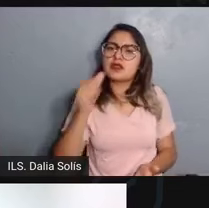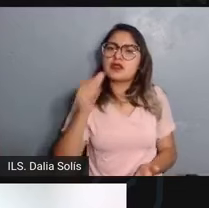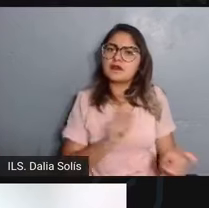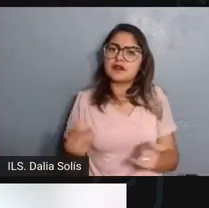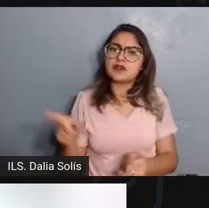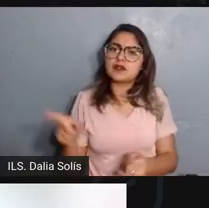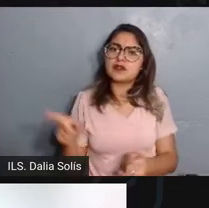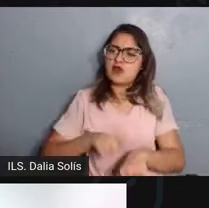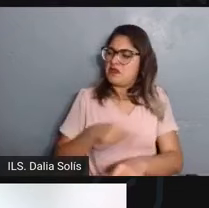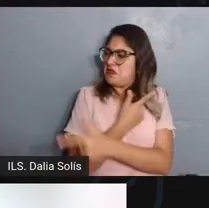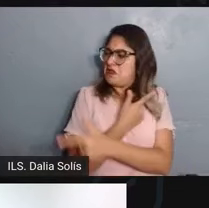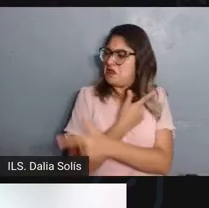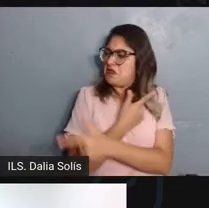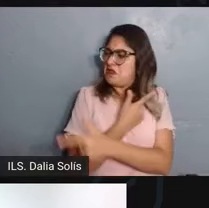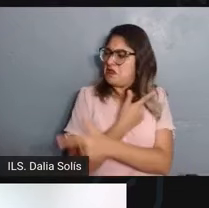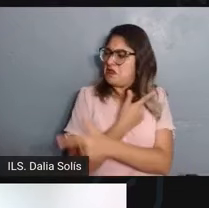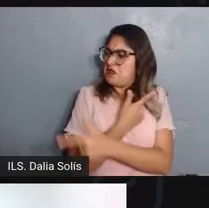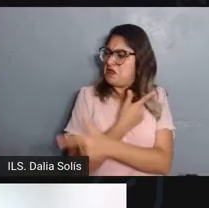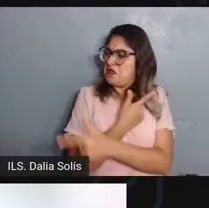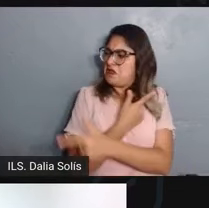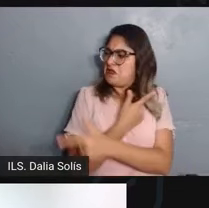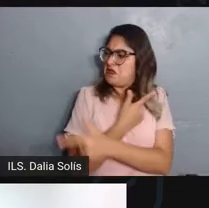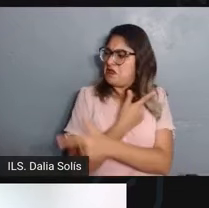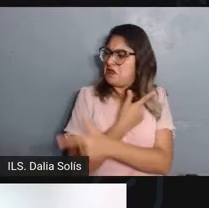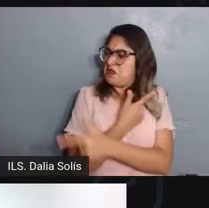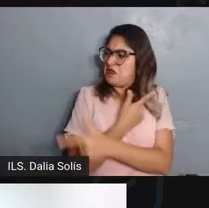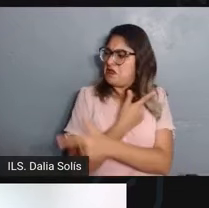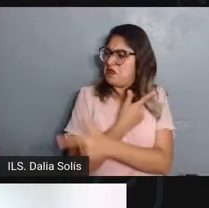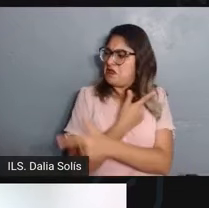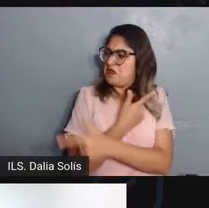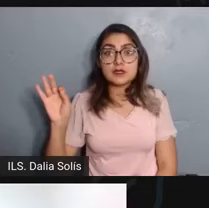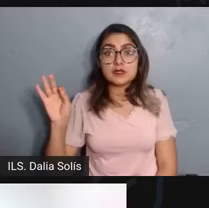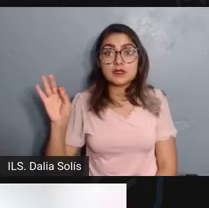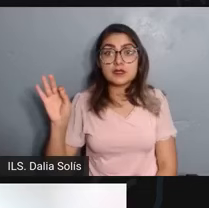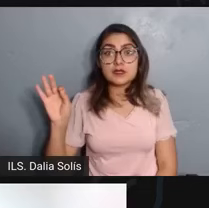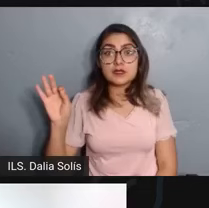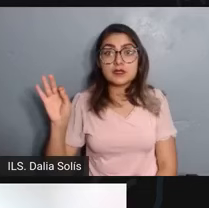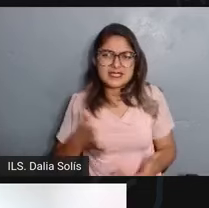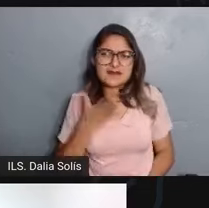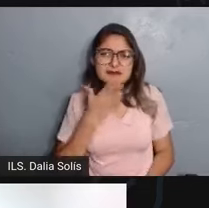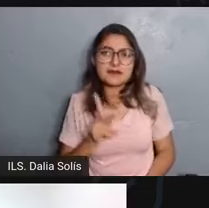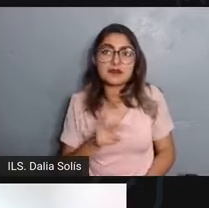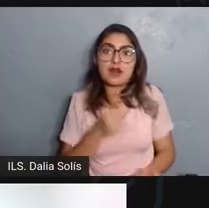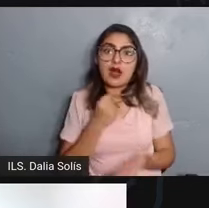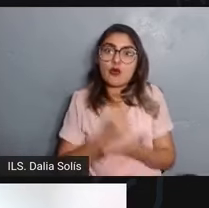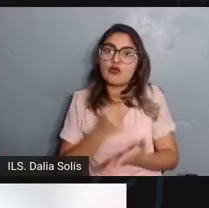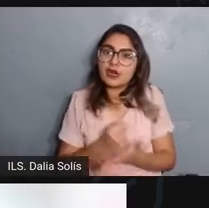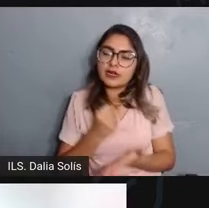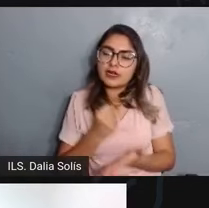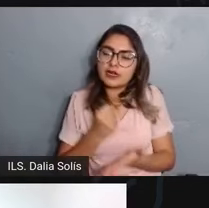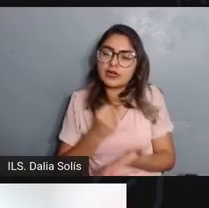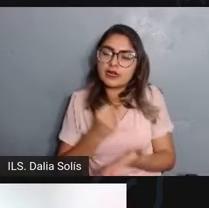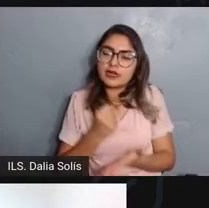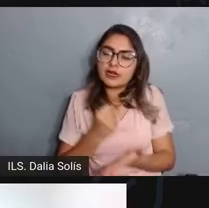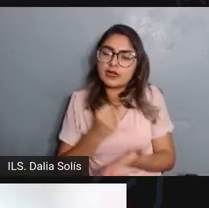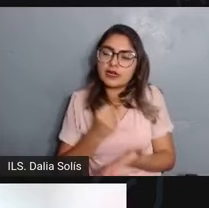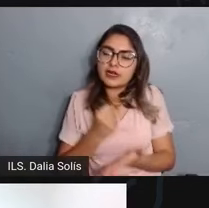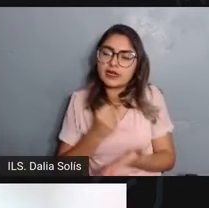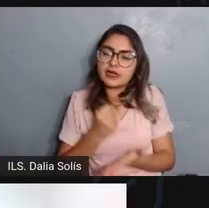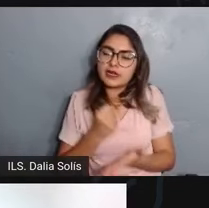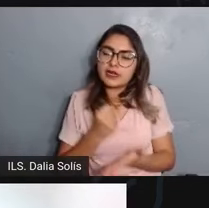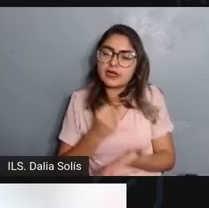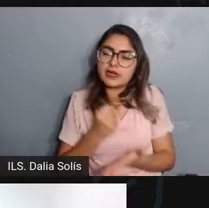está perfecto. Pero ¿por qué las obligamos? ¿No? ¿Por qué les decimos, tienes que hacerlo? Y sin embargo, están expresando